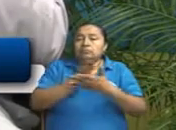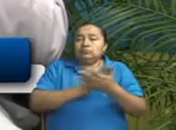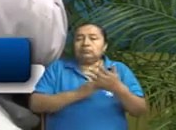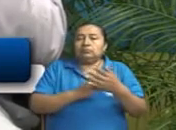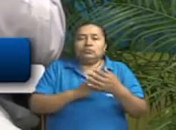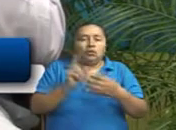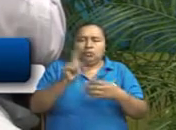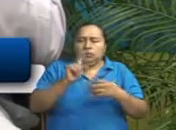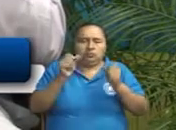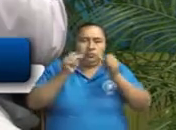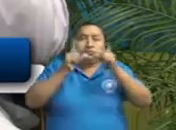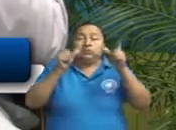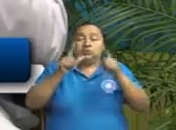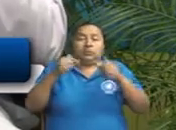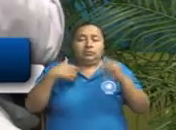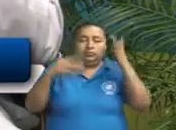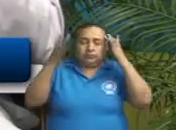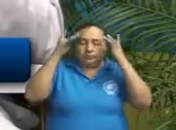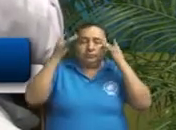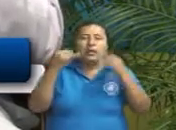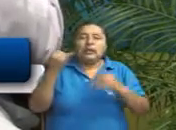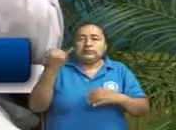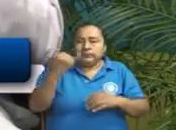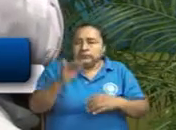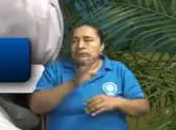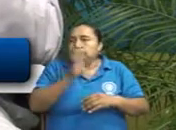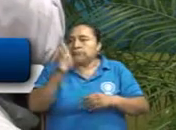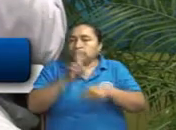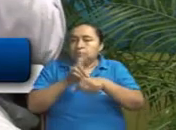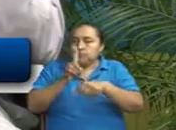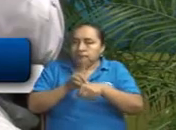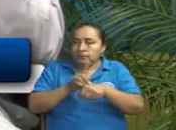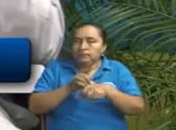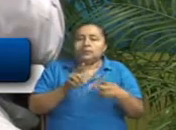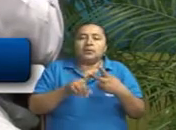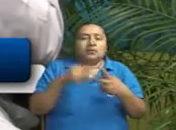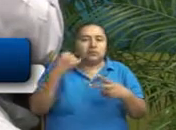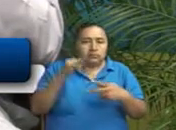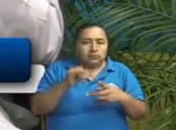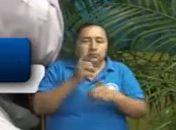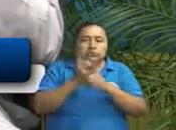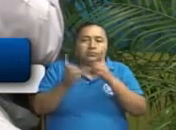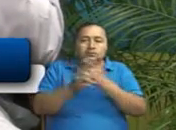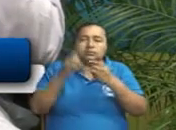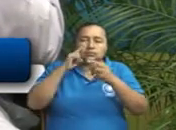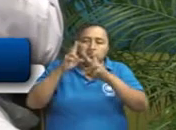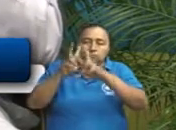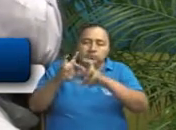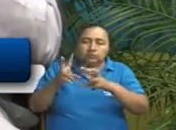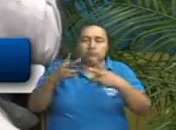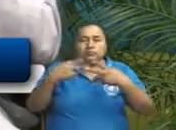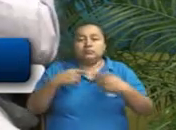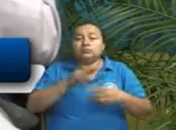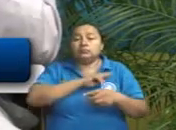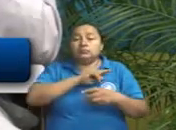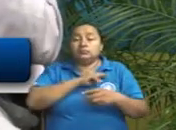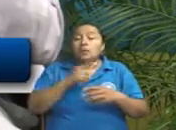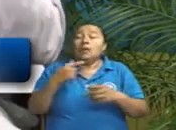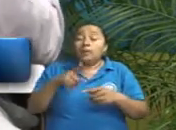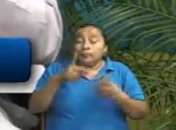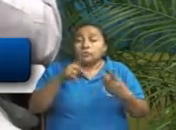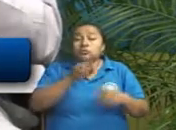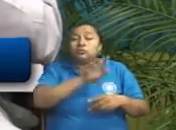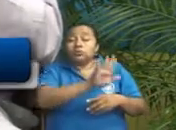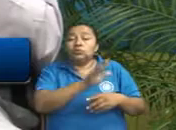no hay que alarmarse. Sí hay que buscar atención médica, sí hay que hacer todo un screening, sobre todo cuando existe el antecedente de